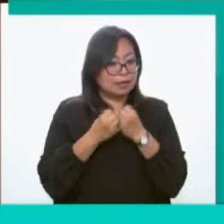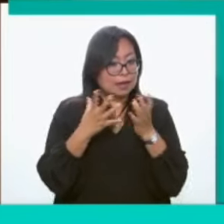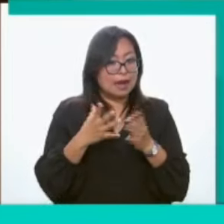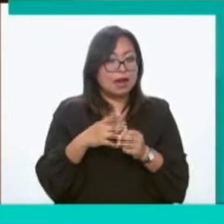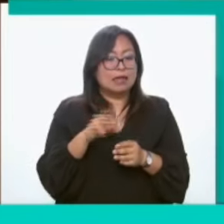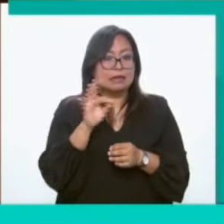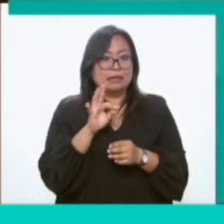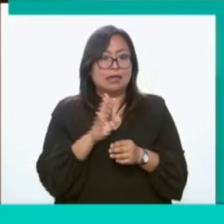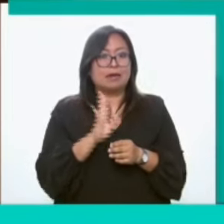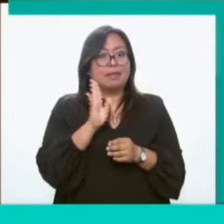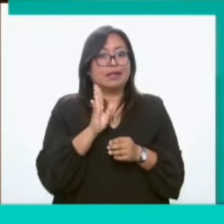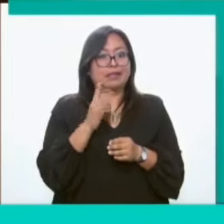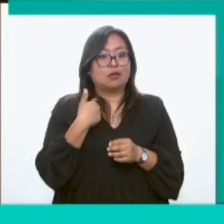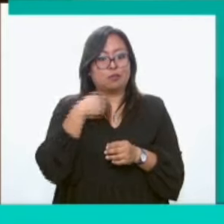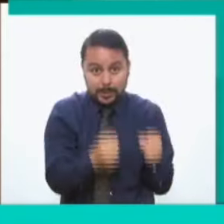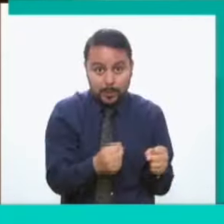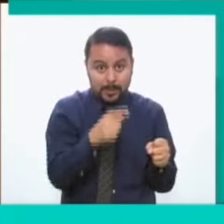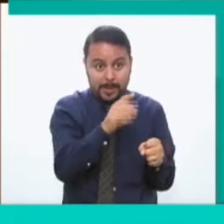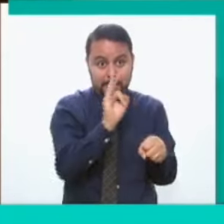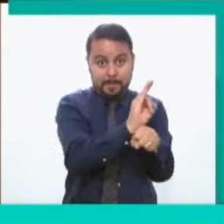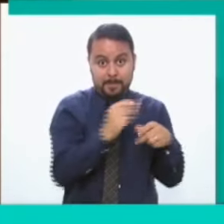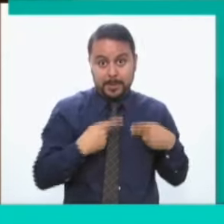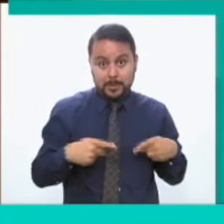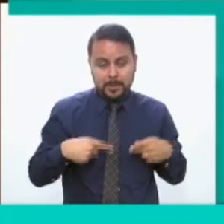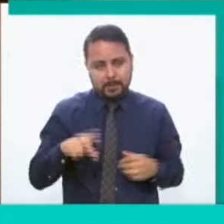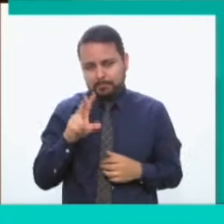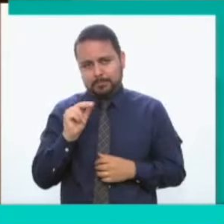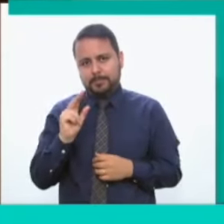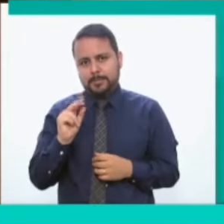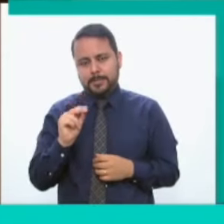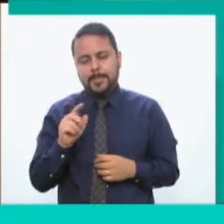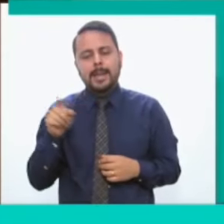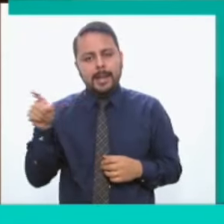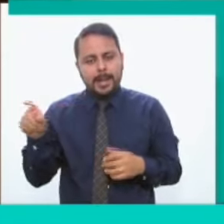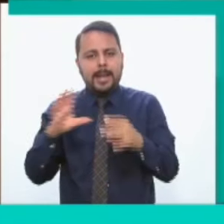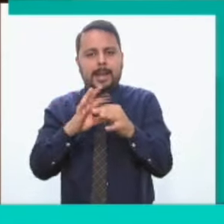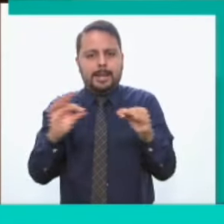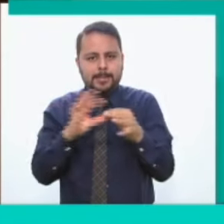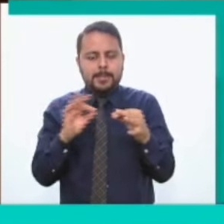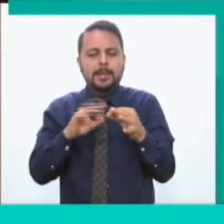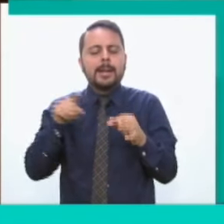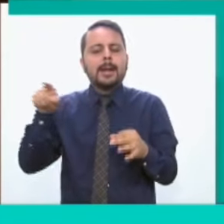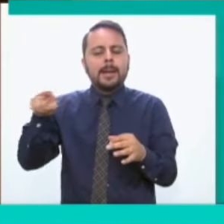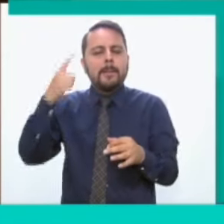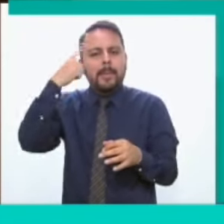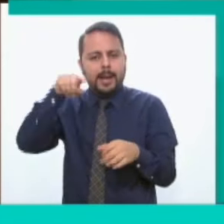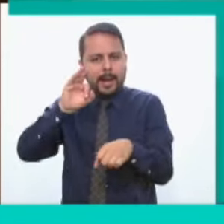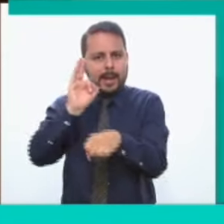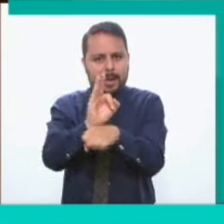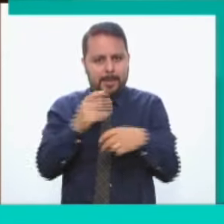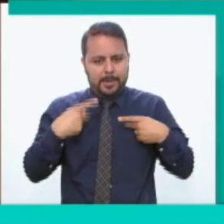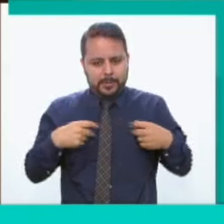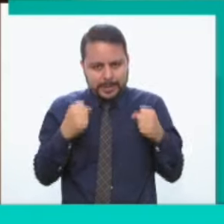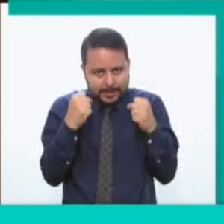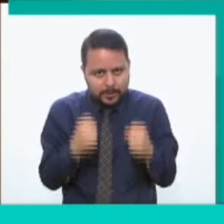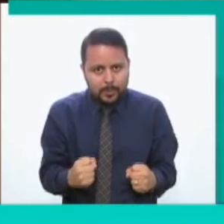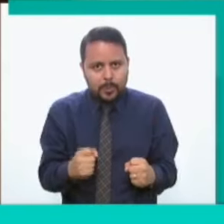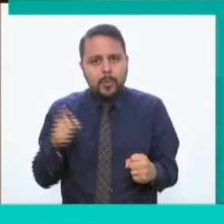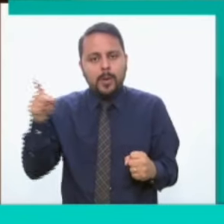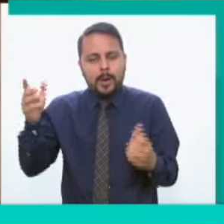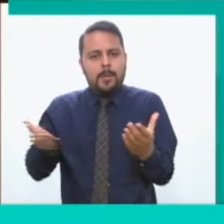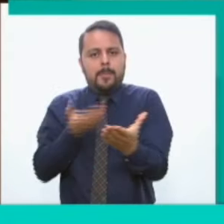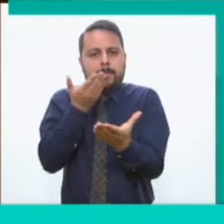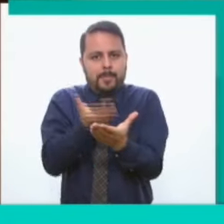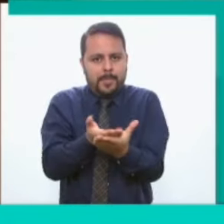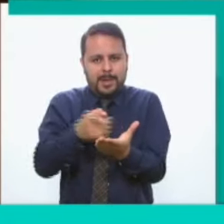de cultivo para diversas irregularidades. La Corte explicó que el recurso de revisión en materia de seguridad nacional que interpuso la